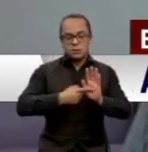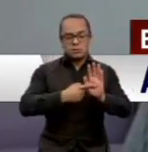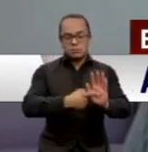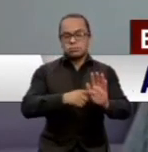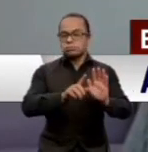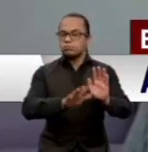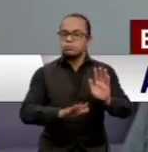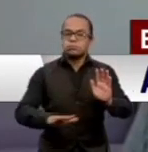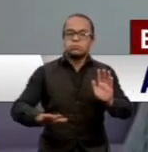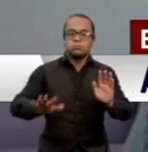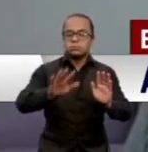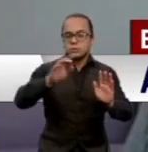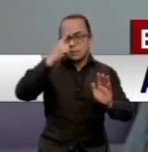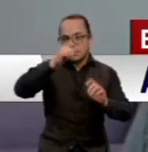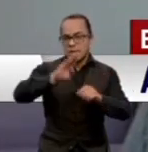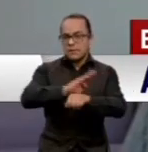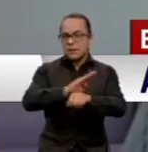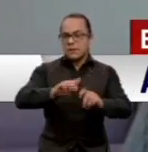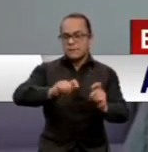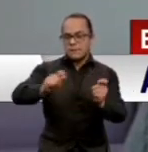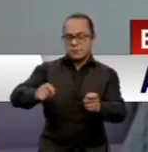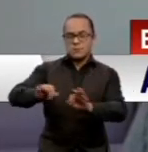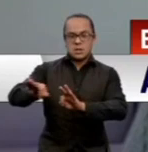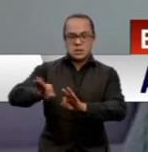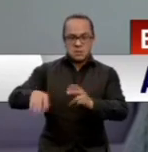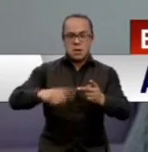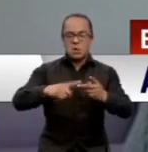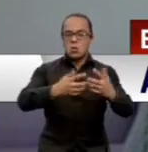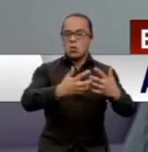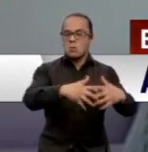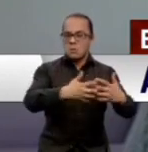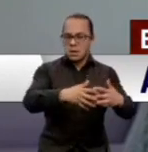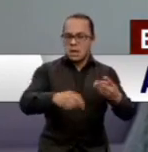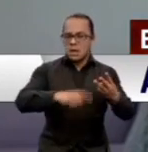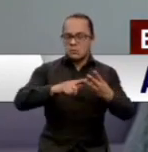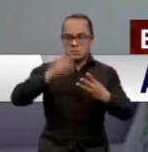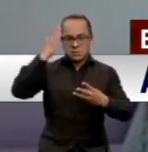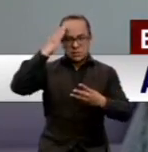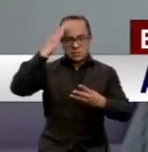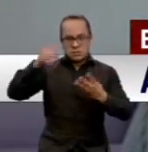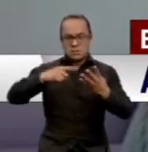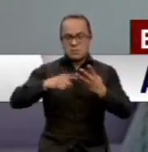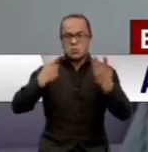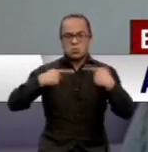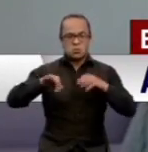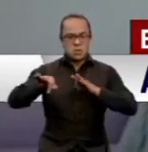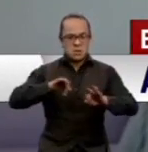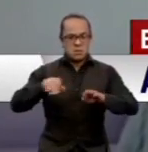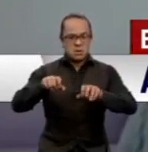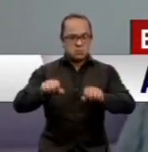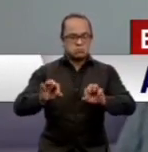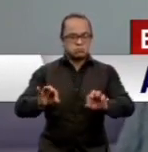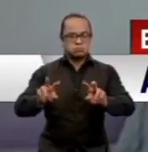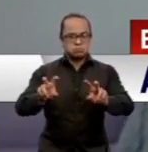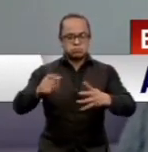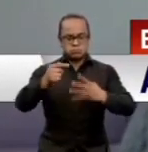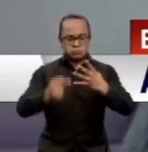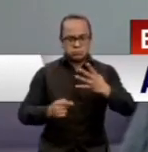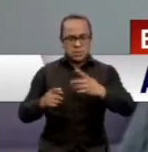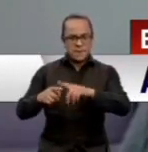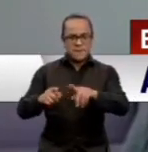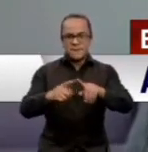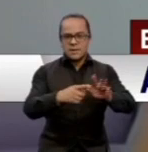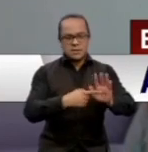traduce en llevar un beneficio al negocio, a la empresa, a los líderes, a los empleados, ¿no? Entonces, la verdad es